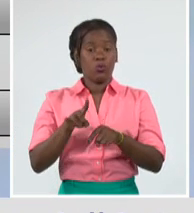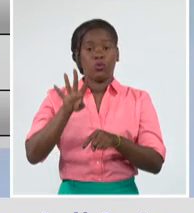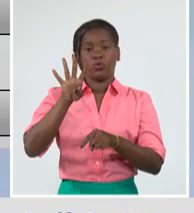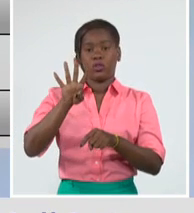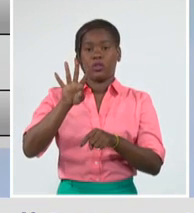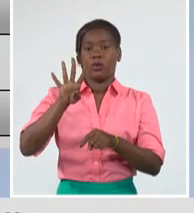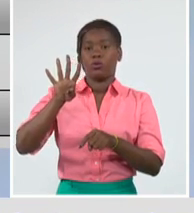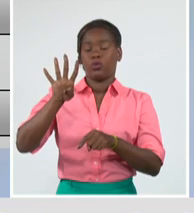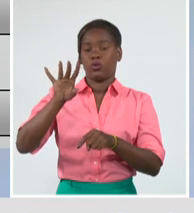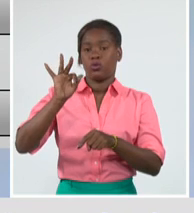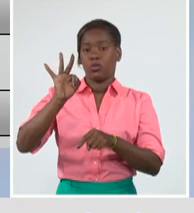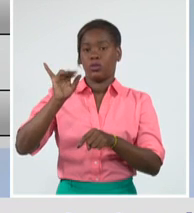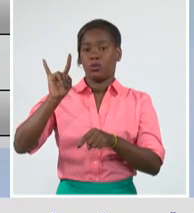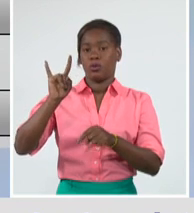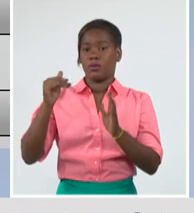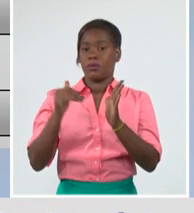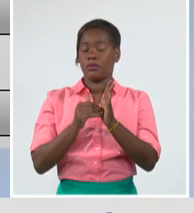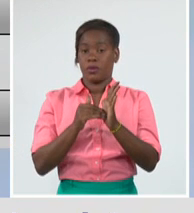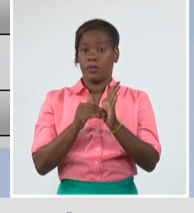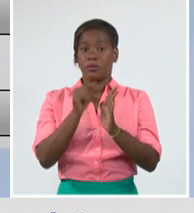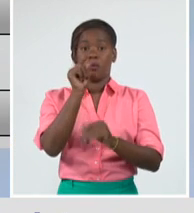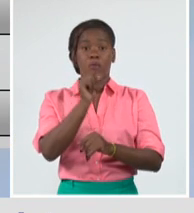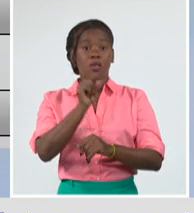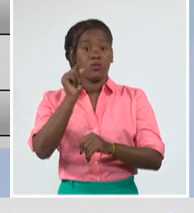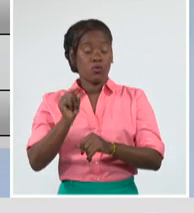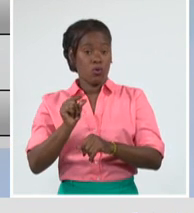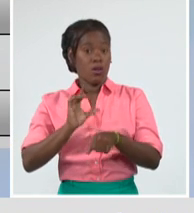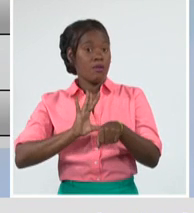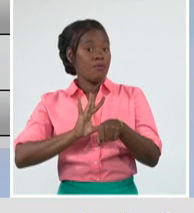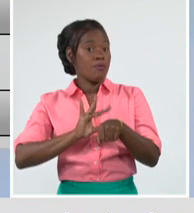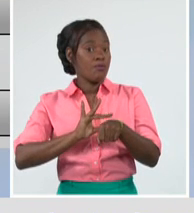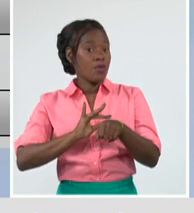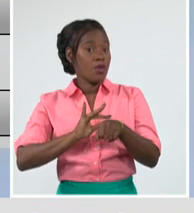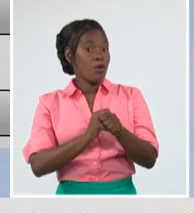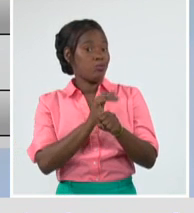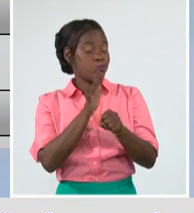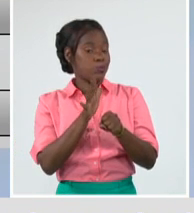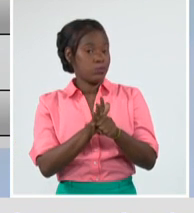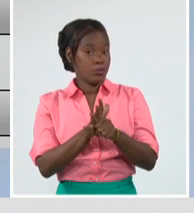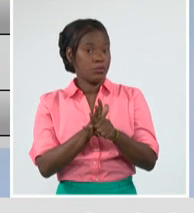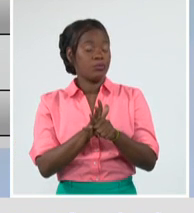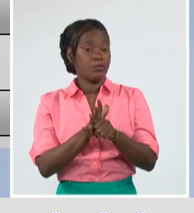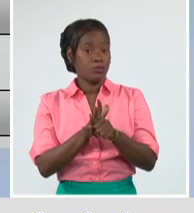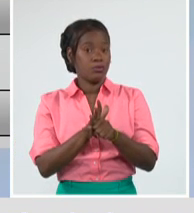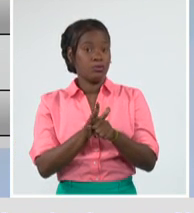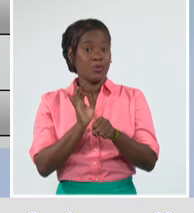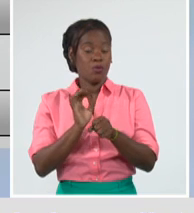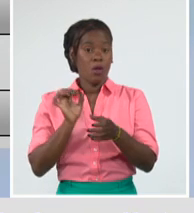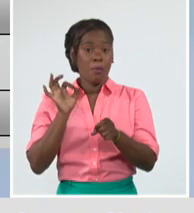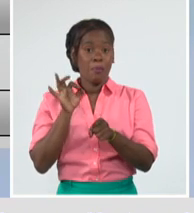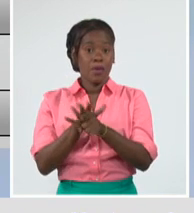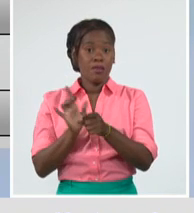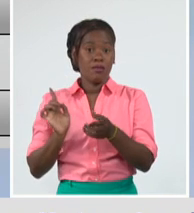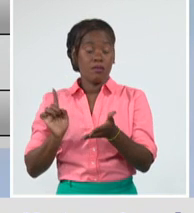439.899 personas con COVID-19 diagnosticados durante toda la pandemia en